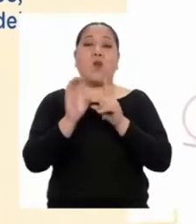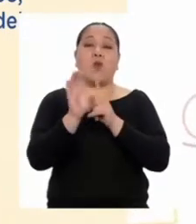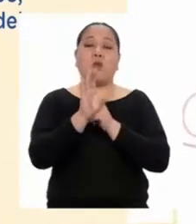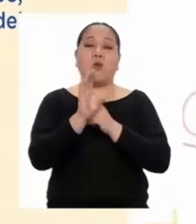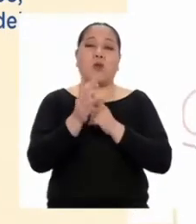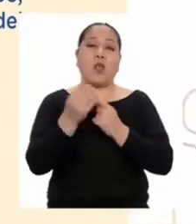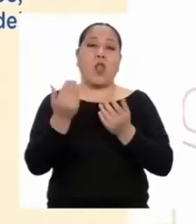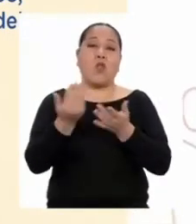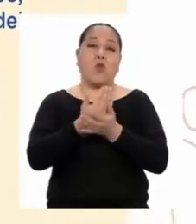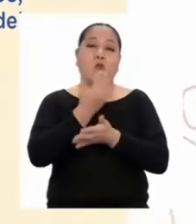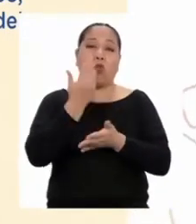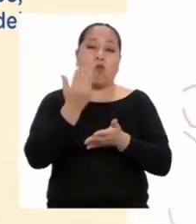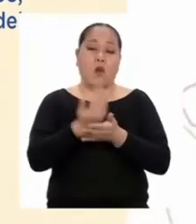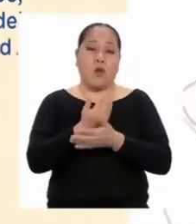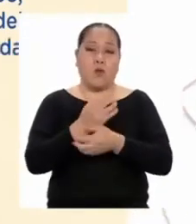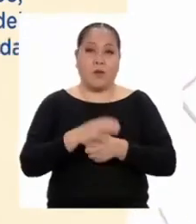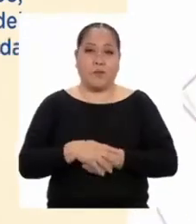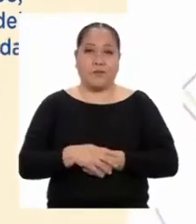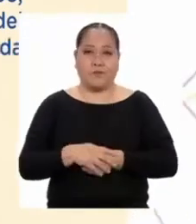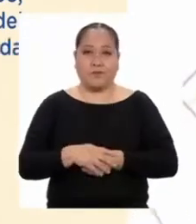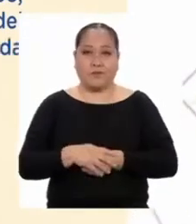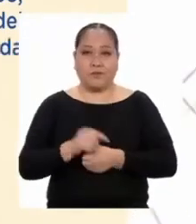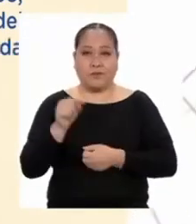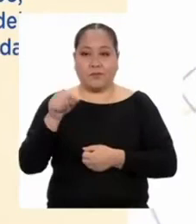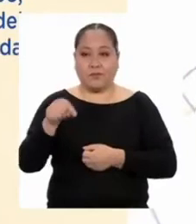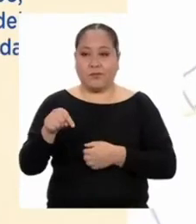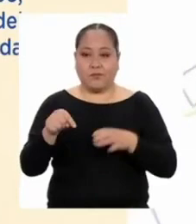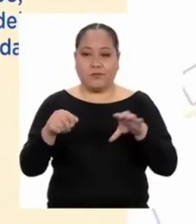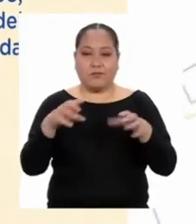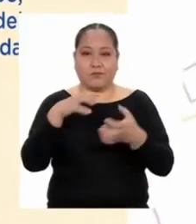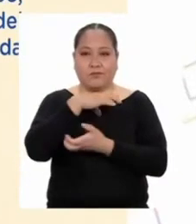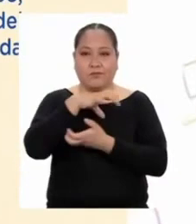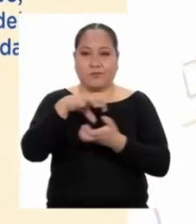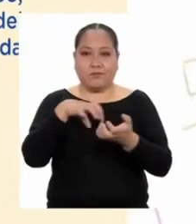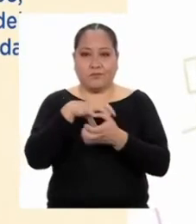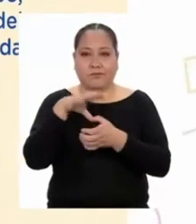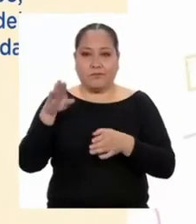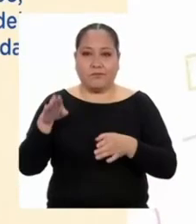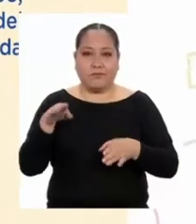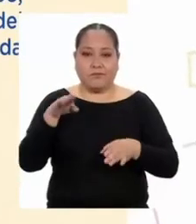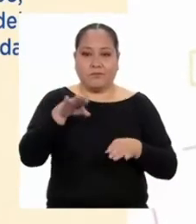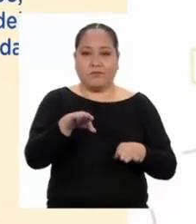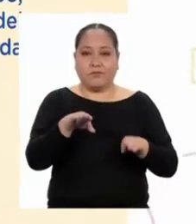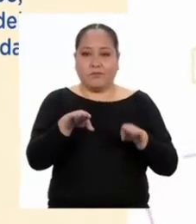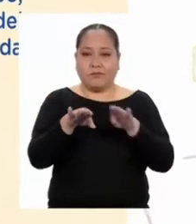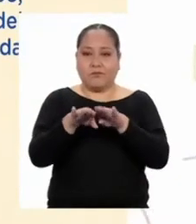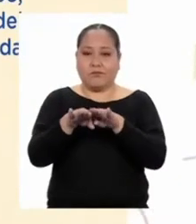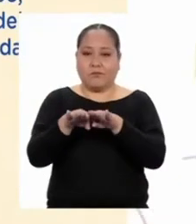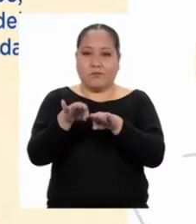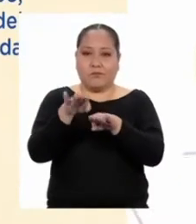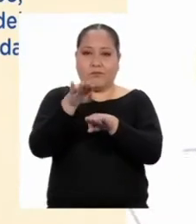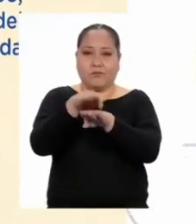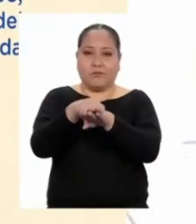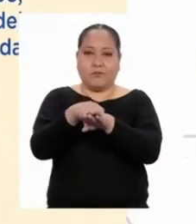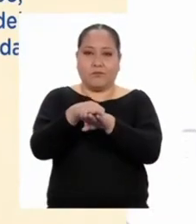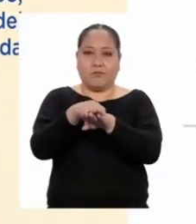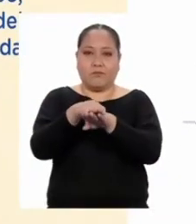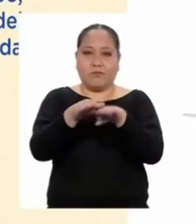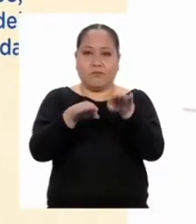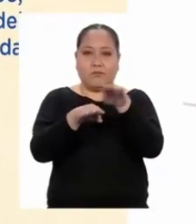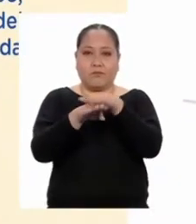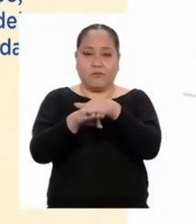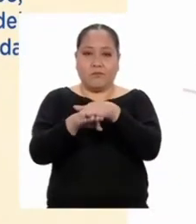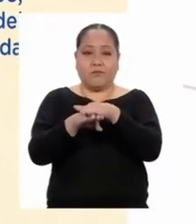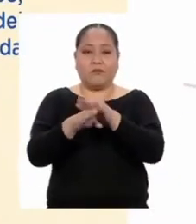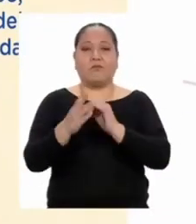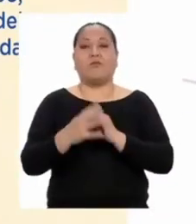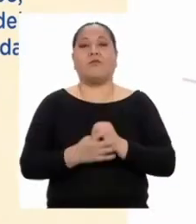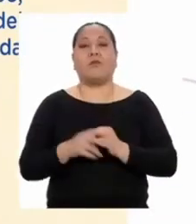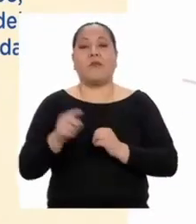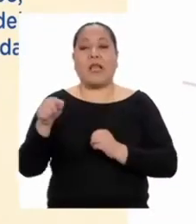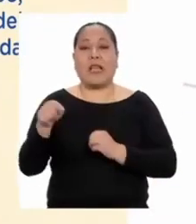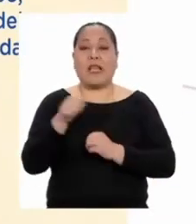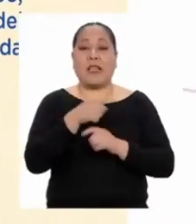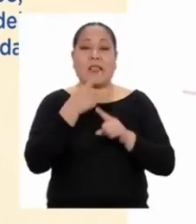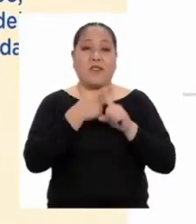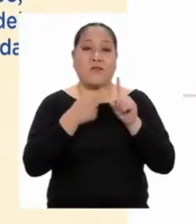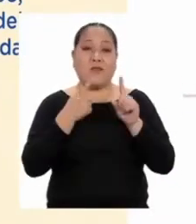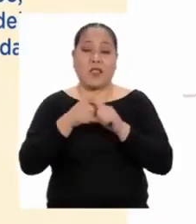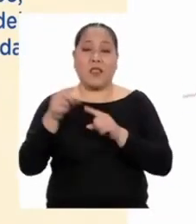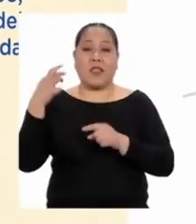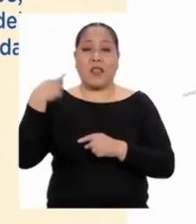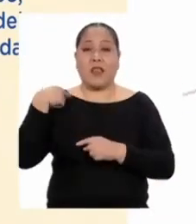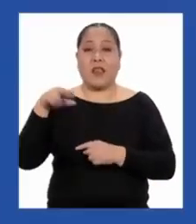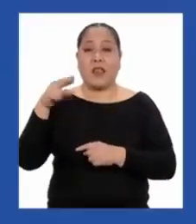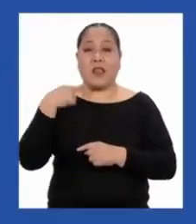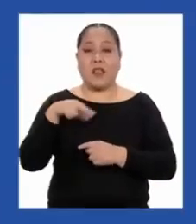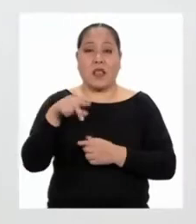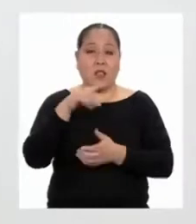y única, formada a partir de la mezcla de ambos. O sea que entre estas distintas religiones